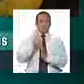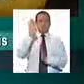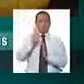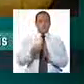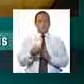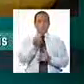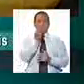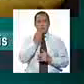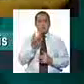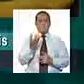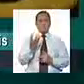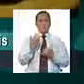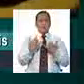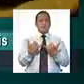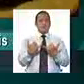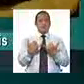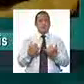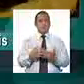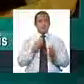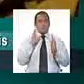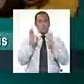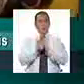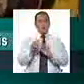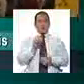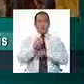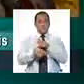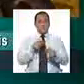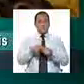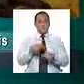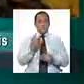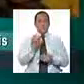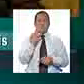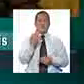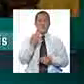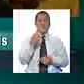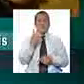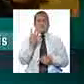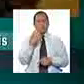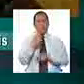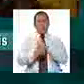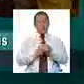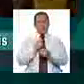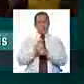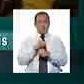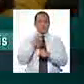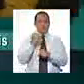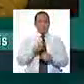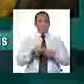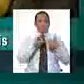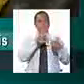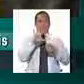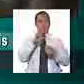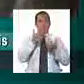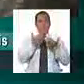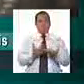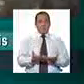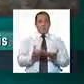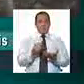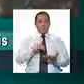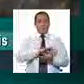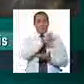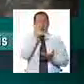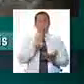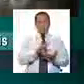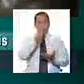de papa actualmente? Bueno, el consumo per cápita en los últimos 3-4 años subió desde 65 kilos per cápita